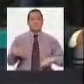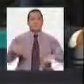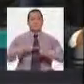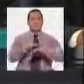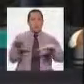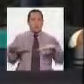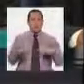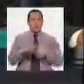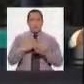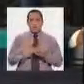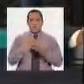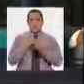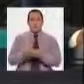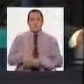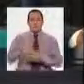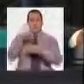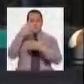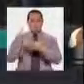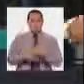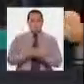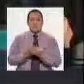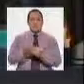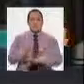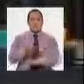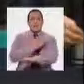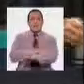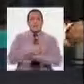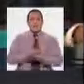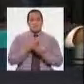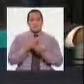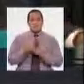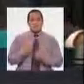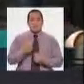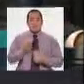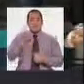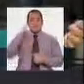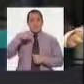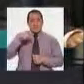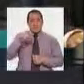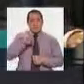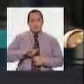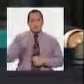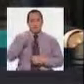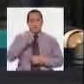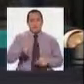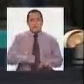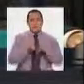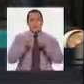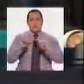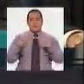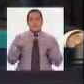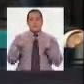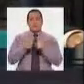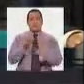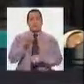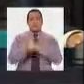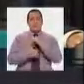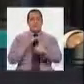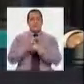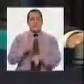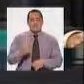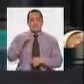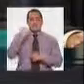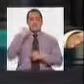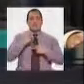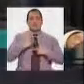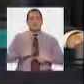las pruebas y peritajes que se recabaron para ser utilizadas ante la Corte Interamericana de Derechos